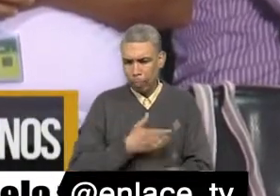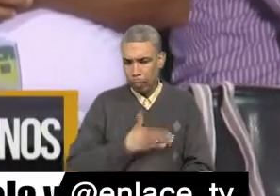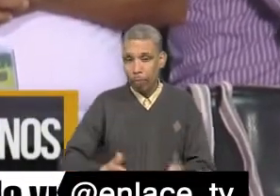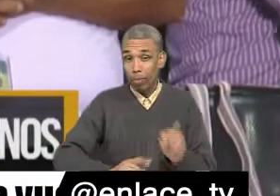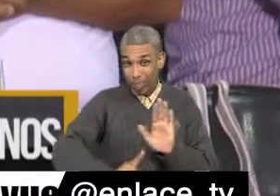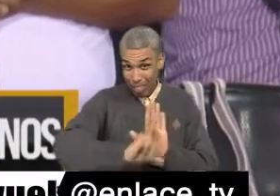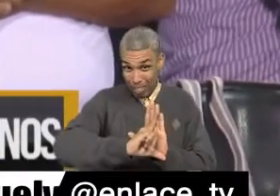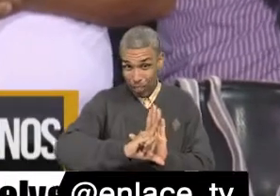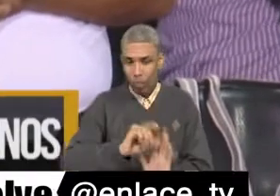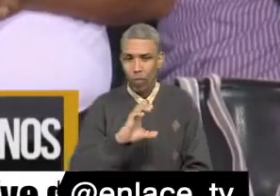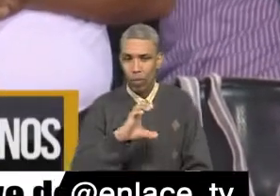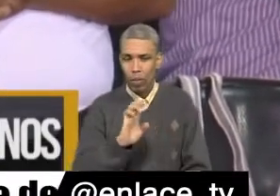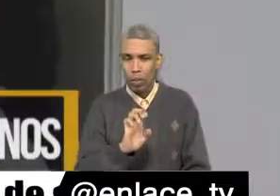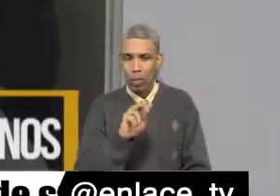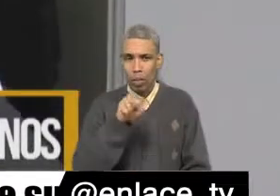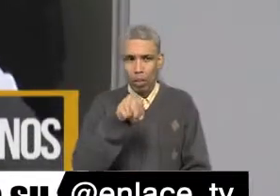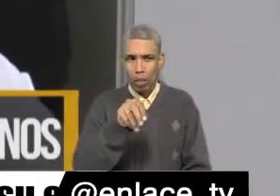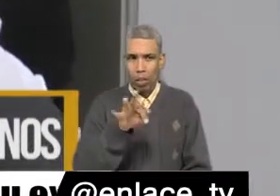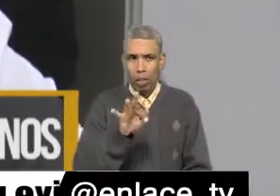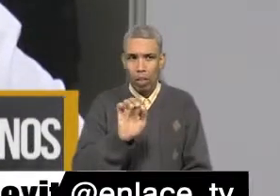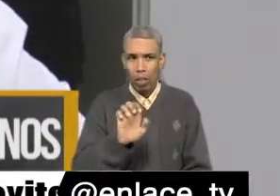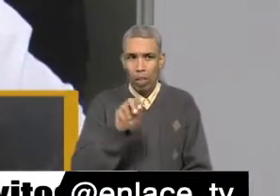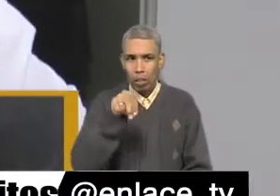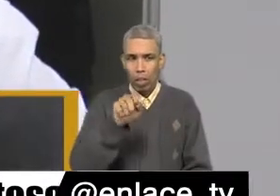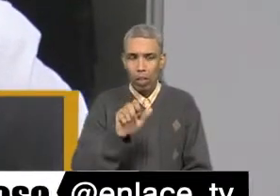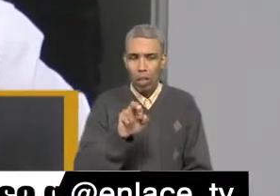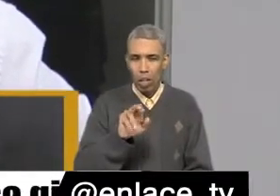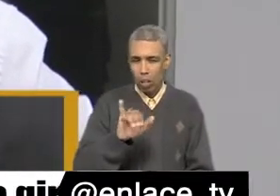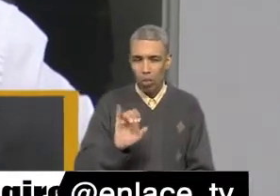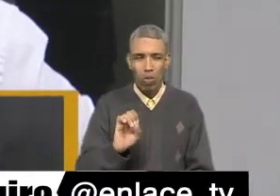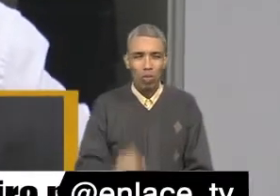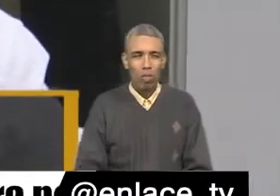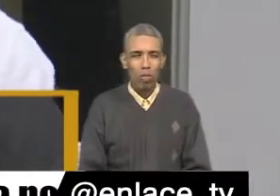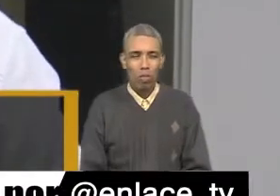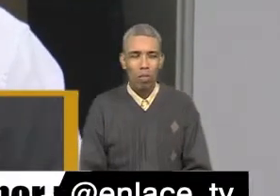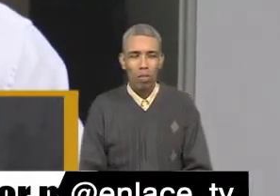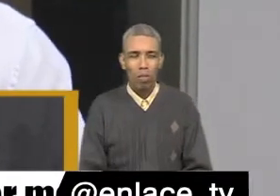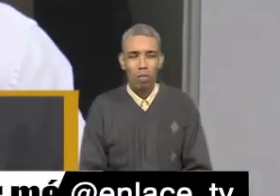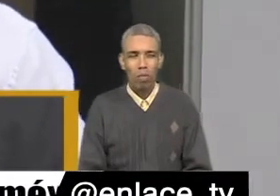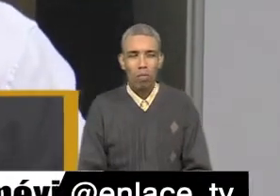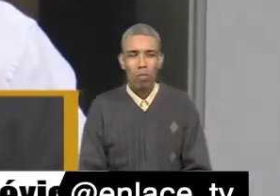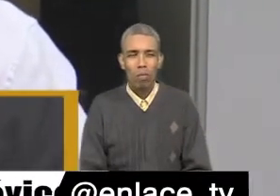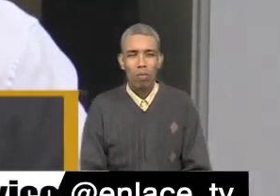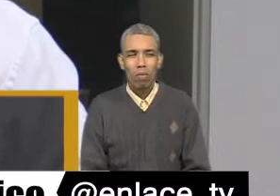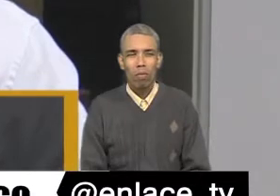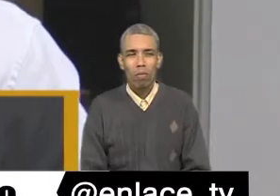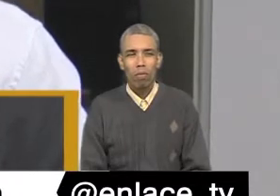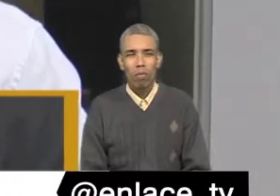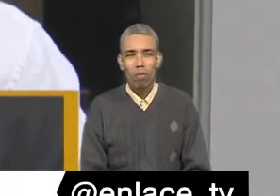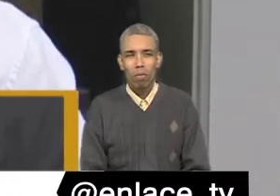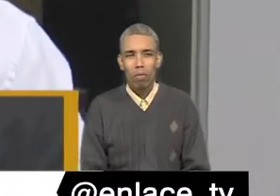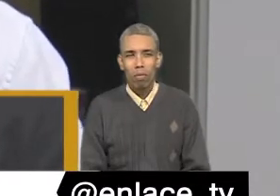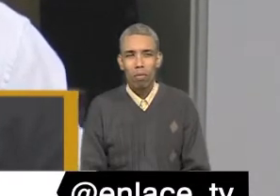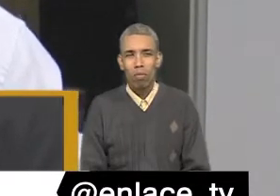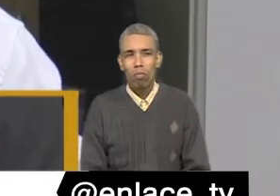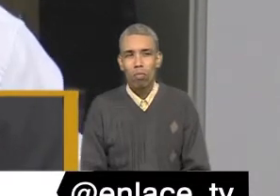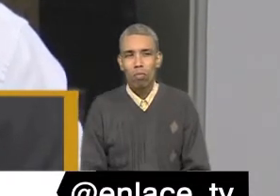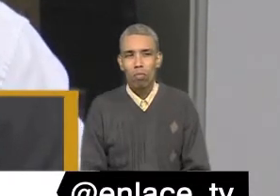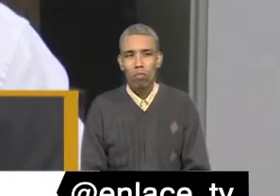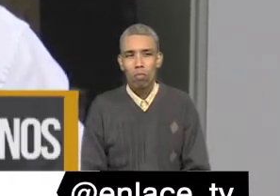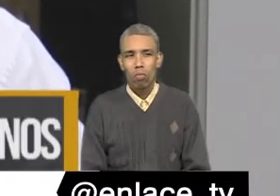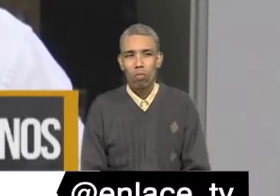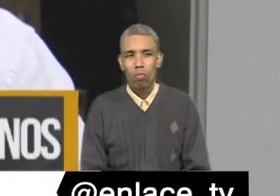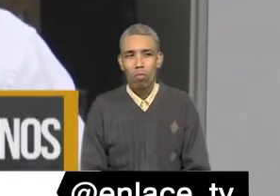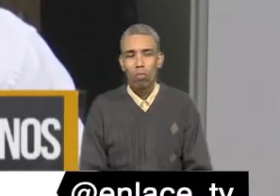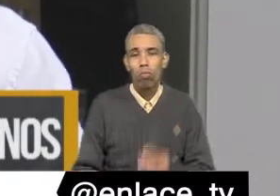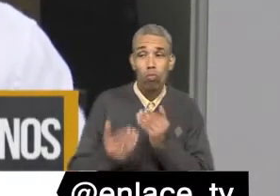centenario. Bueno, asistir a esta invitación que nos hacen las diversas fuerzas vivas, productoras también